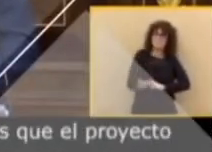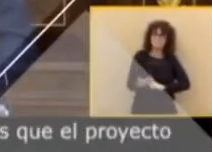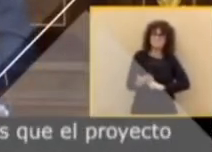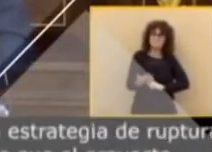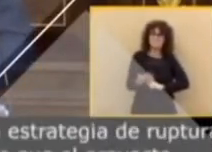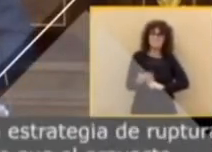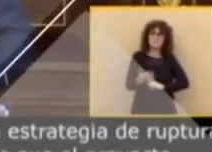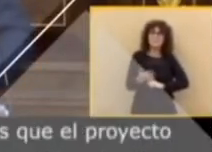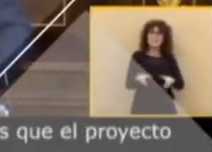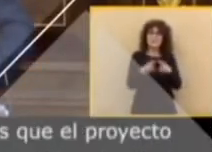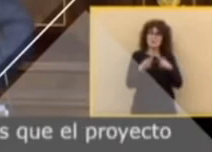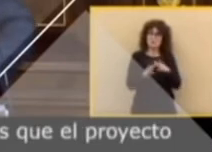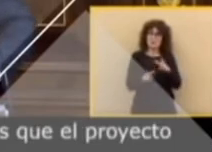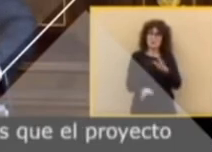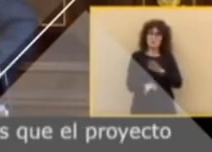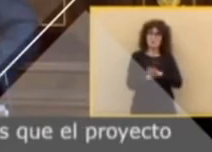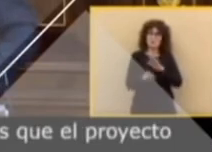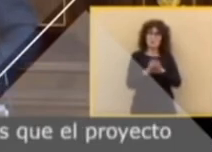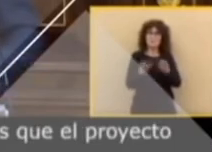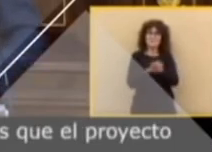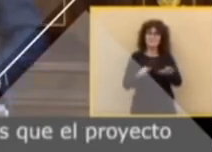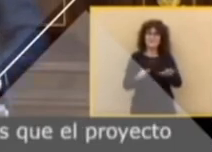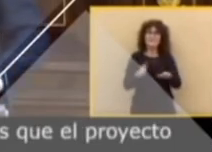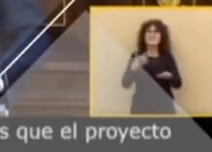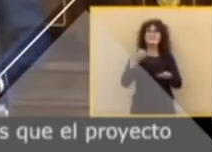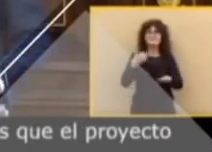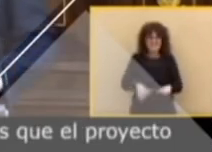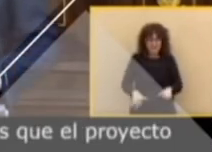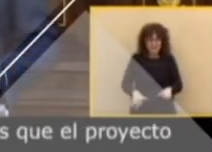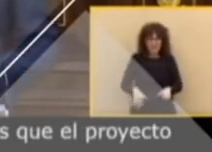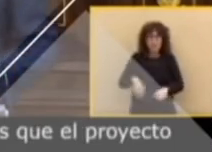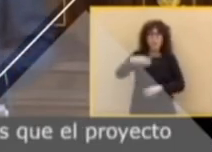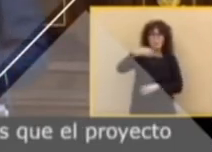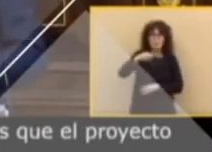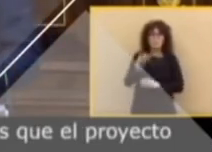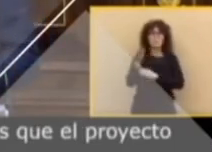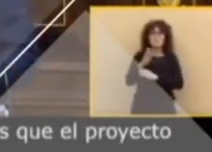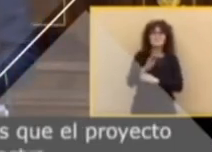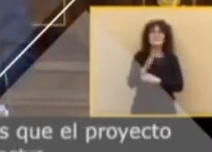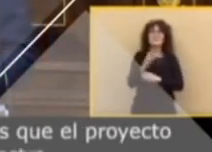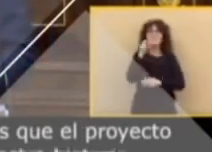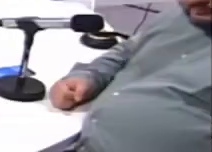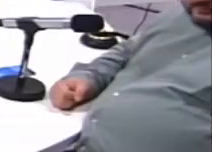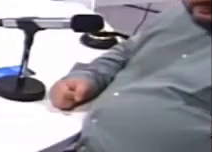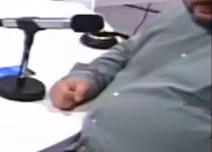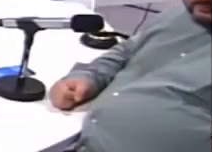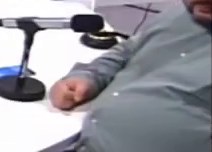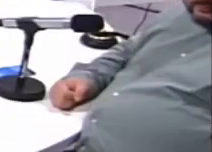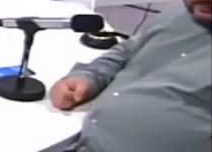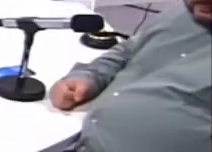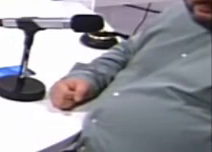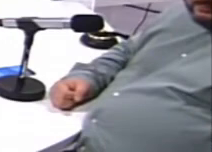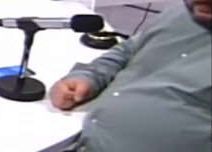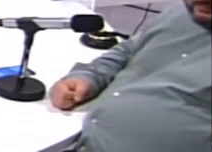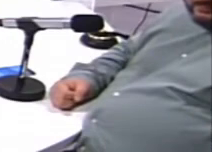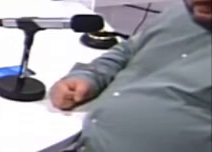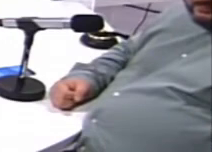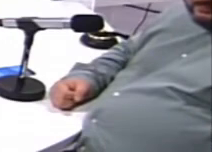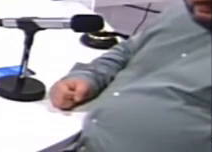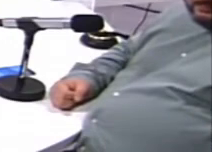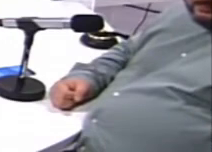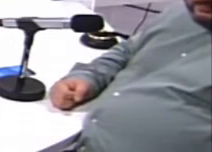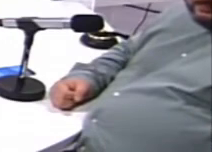con una diferencia es que cuando salga pablo iglesias o pedro sánchez a replicarle pedir a pablo casado que entonces con un partido tan